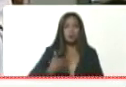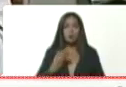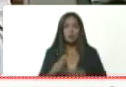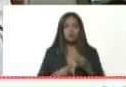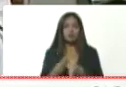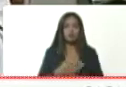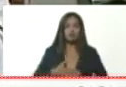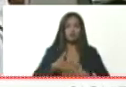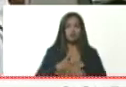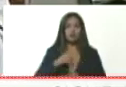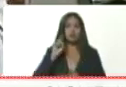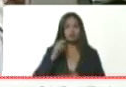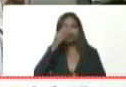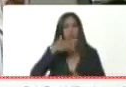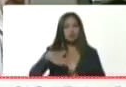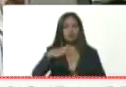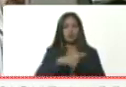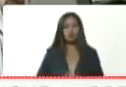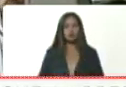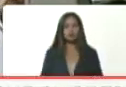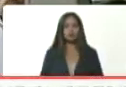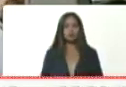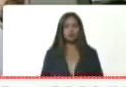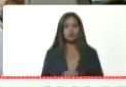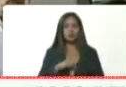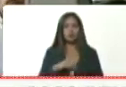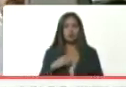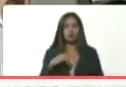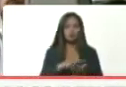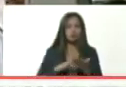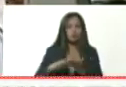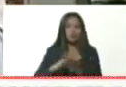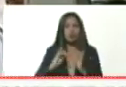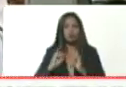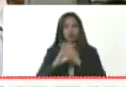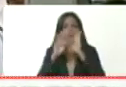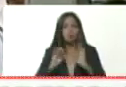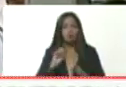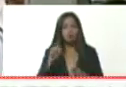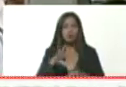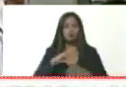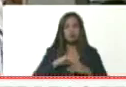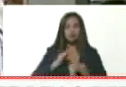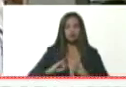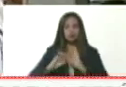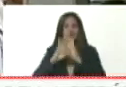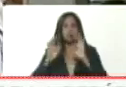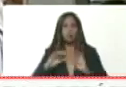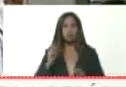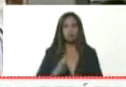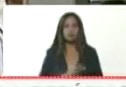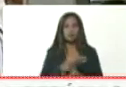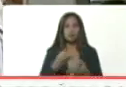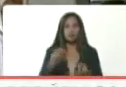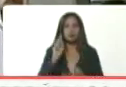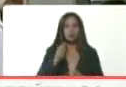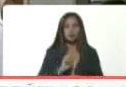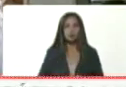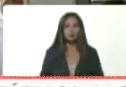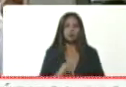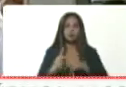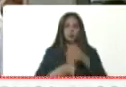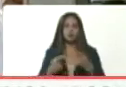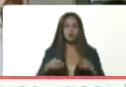satisfacer las necesidades del pueblo tenemos que mejorar los procesos de procura de adquisición pero muy especialmente perfeccionar los